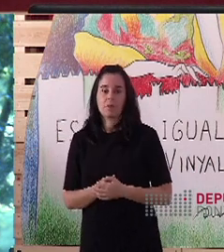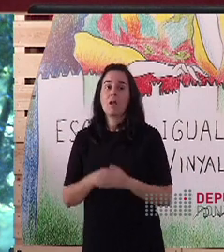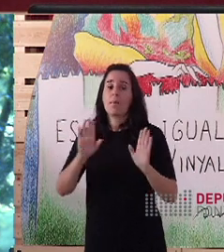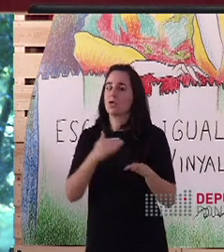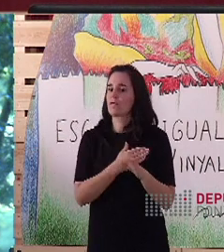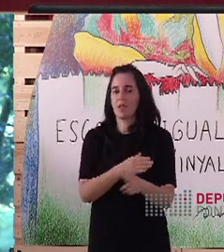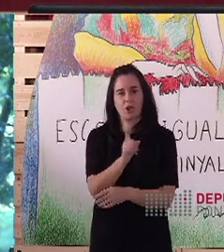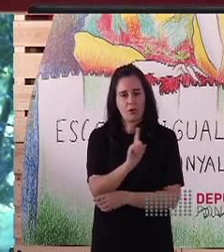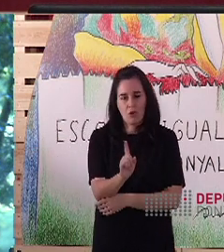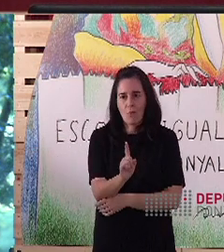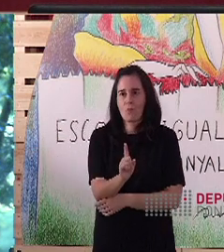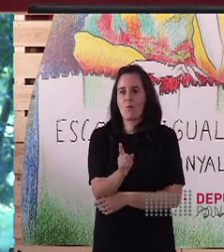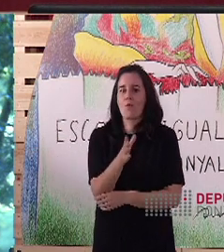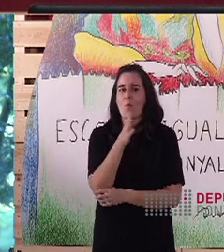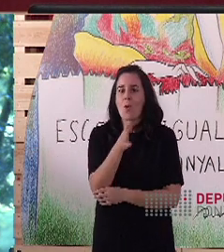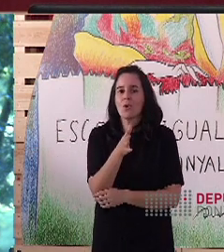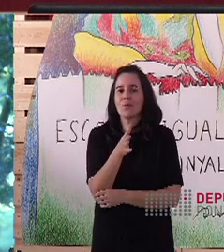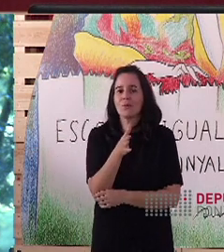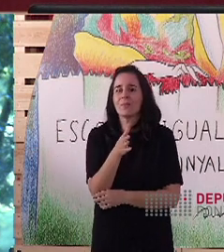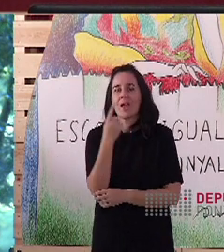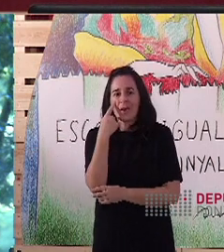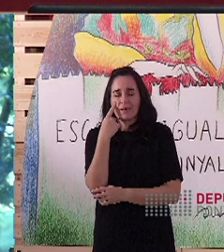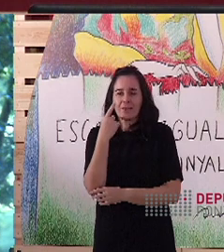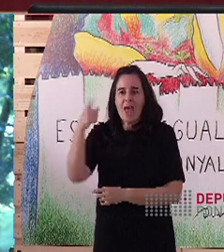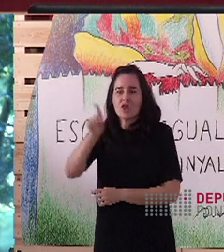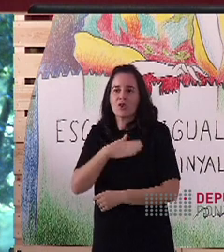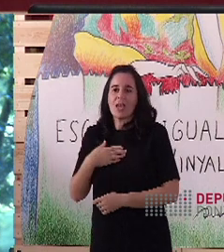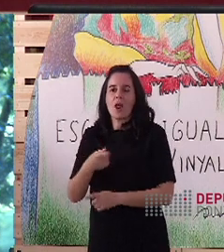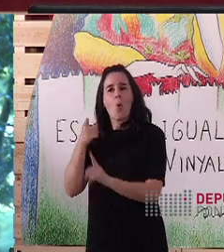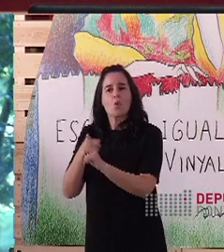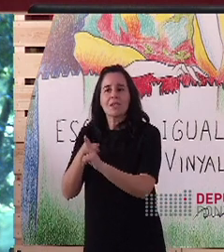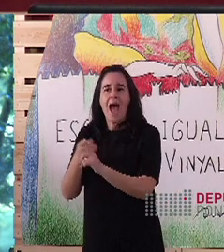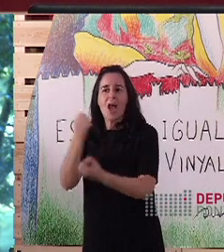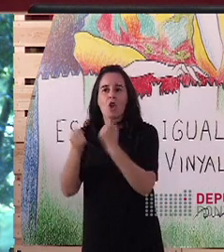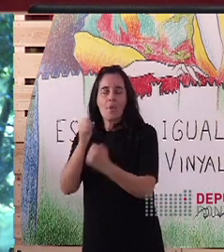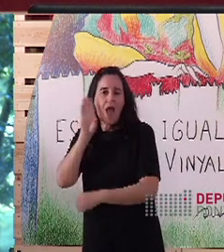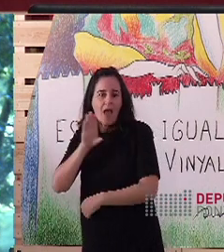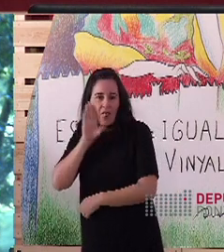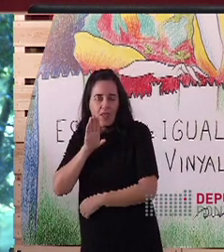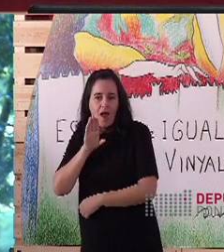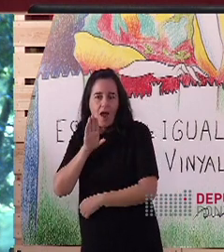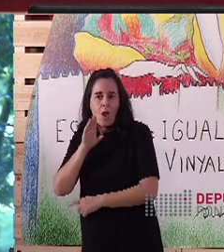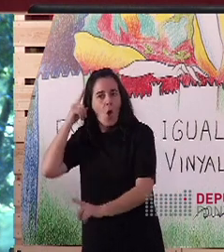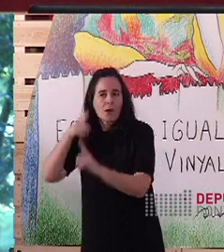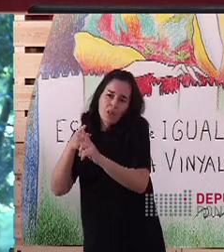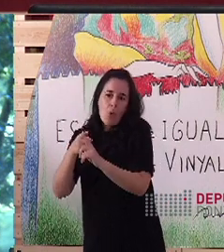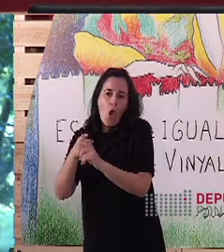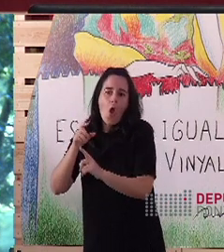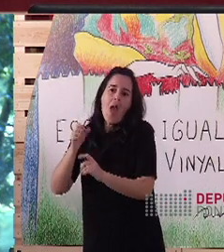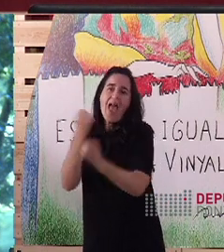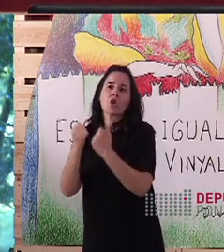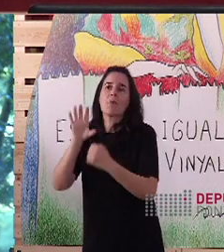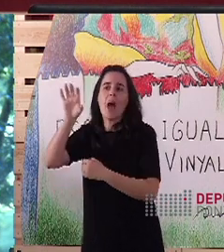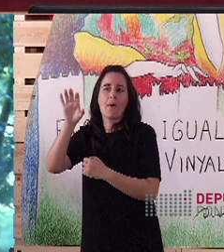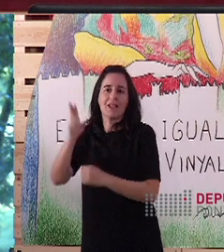suficiente con decir que se quiere hacer una, que se quiere utilizar la economía ilícita para reconstruir la economía del país